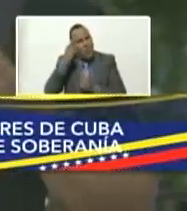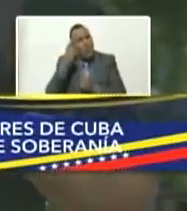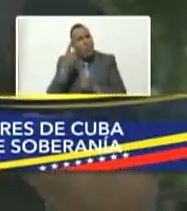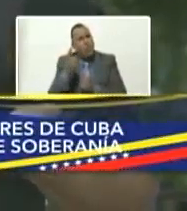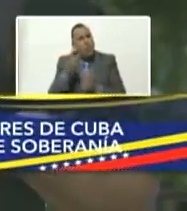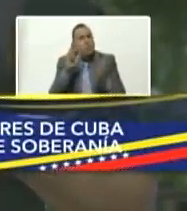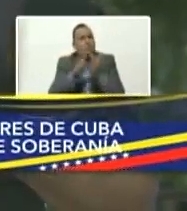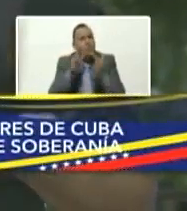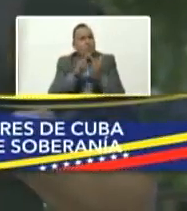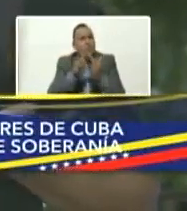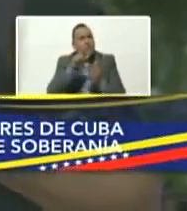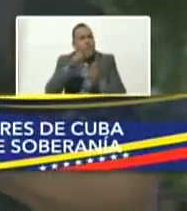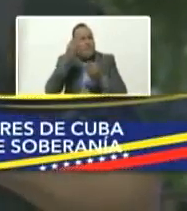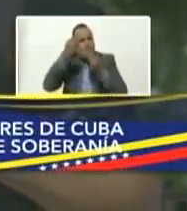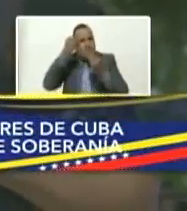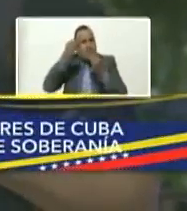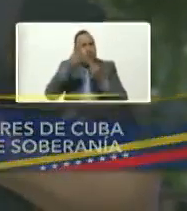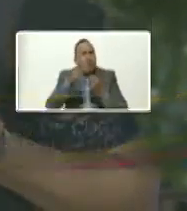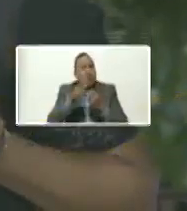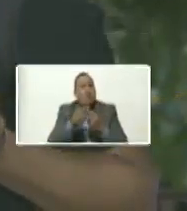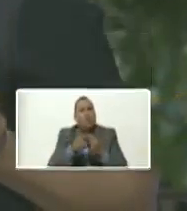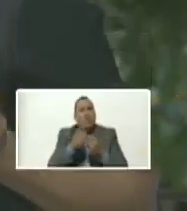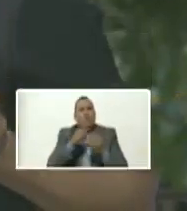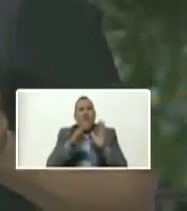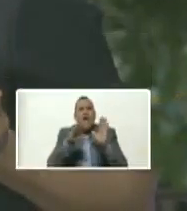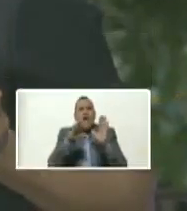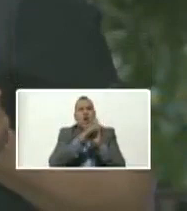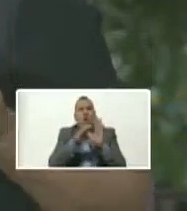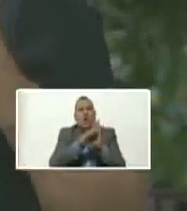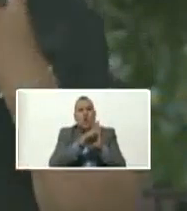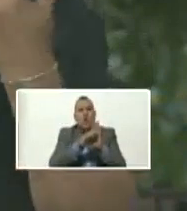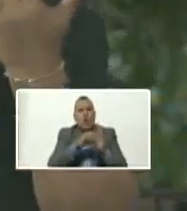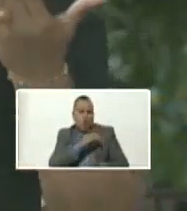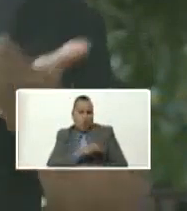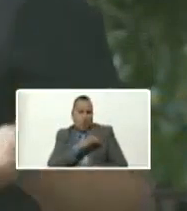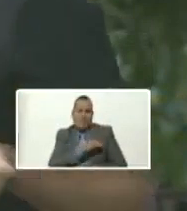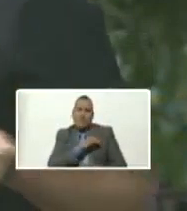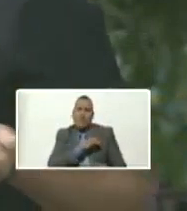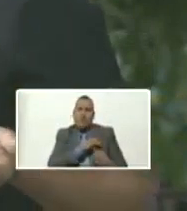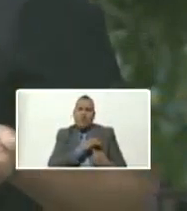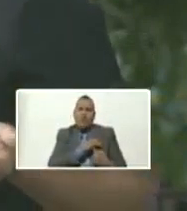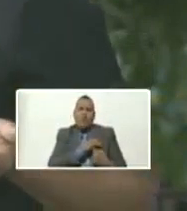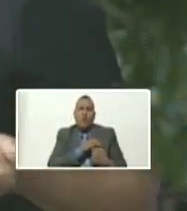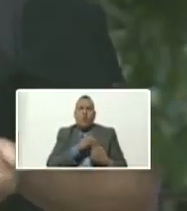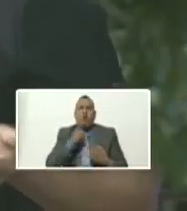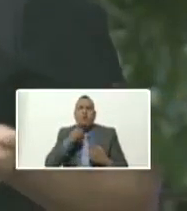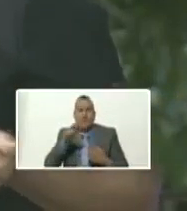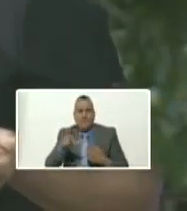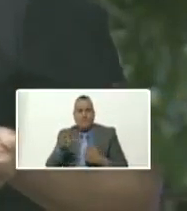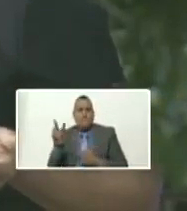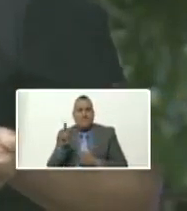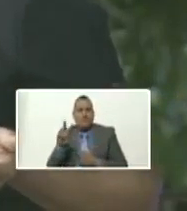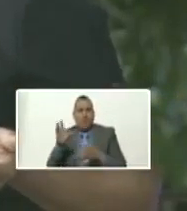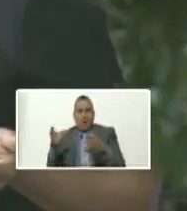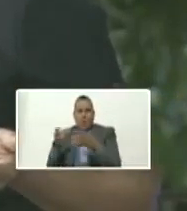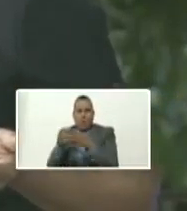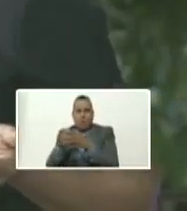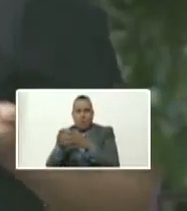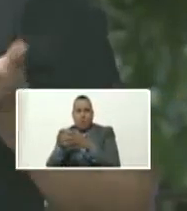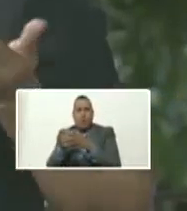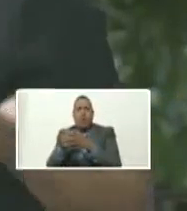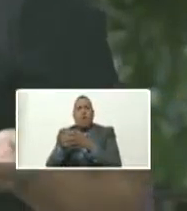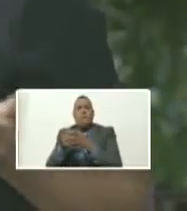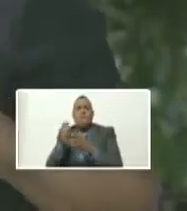conocer su apreciación de lo que ha sido la constitución de la Comisión de los Parlamentarios Venezolanos que van a trabajar con los